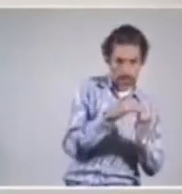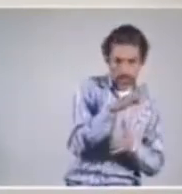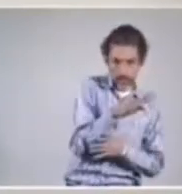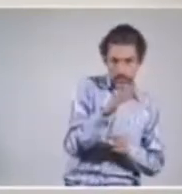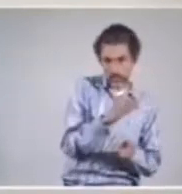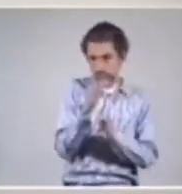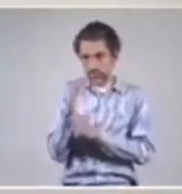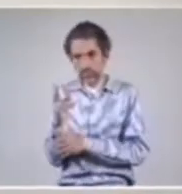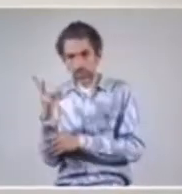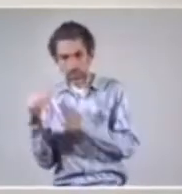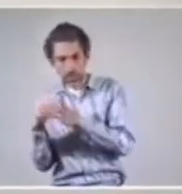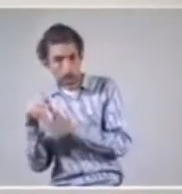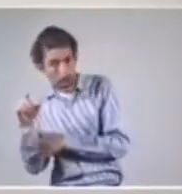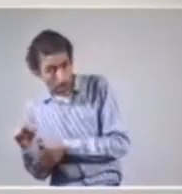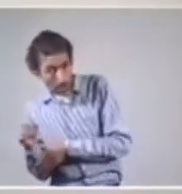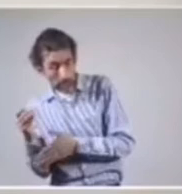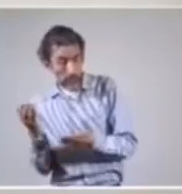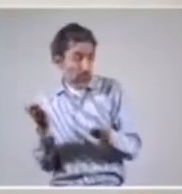cuenta